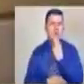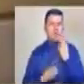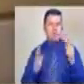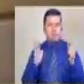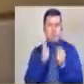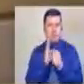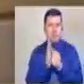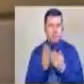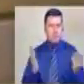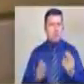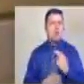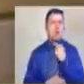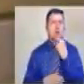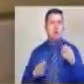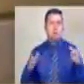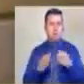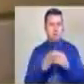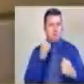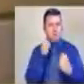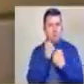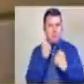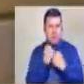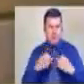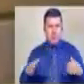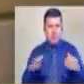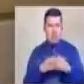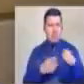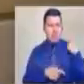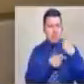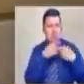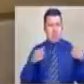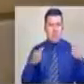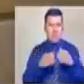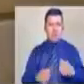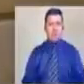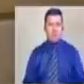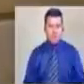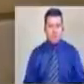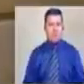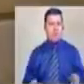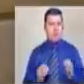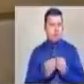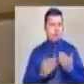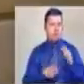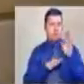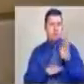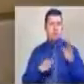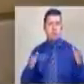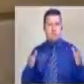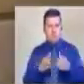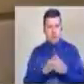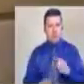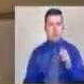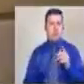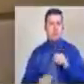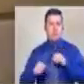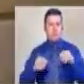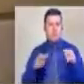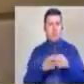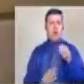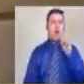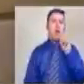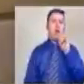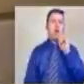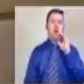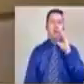de esa voz y de ese apoyo de las autoridades tradicionales, más cuando represento al movimiento AICO,